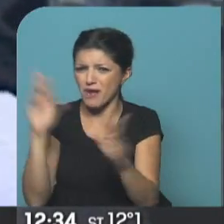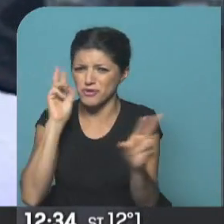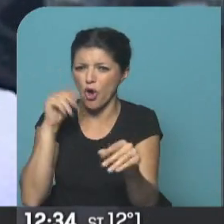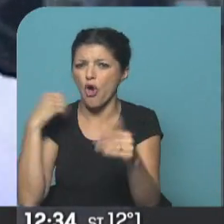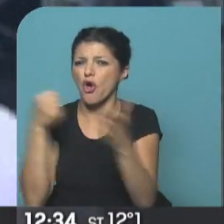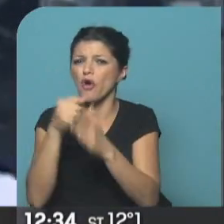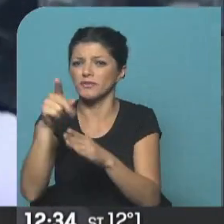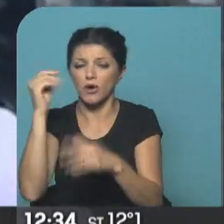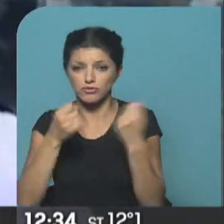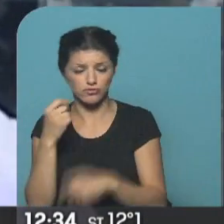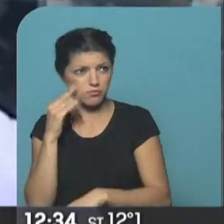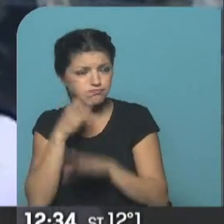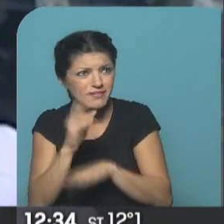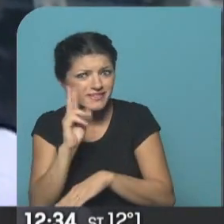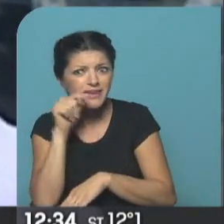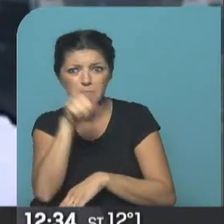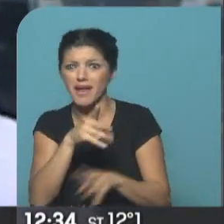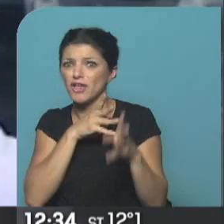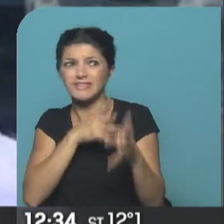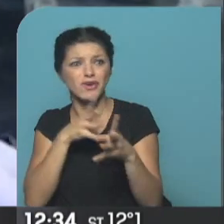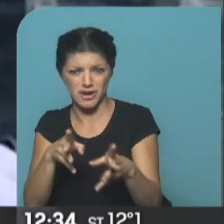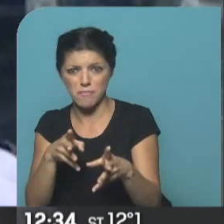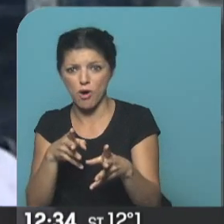le dije a la gente, mira, un ataque terrorista,